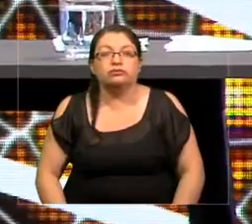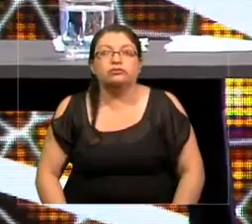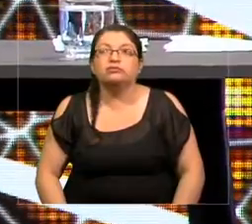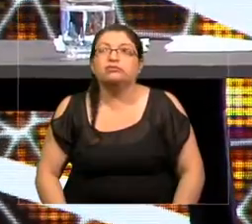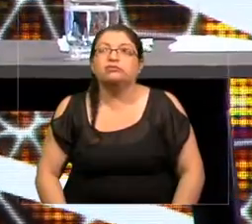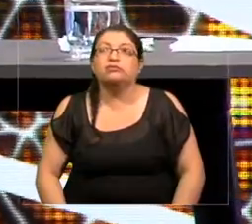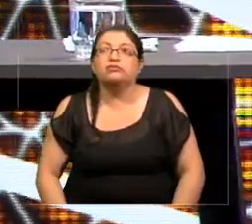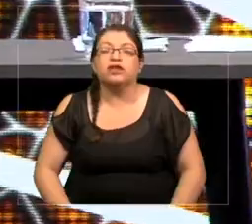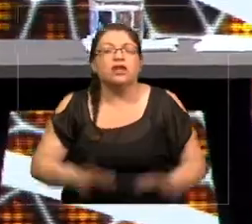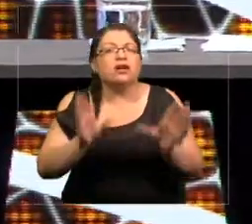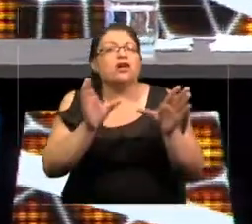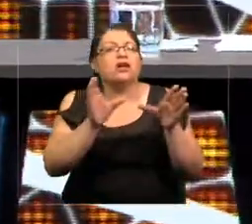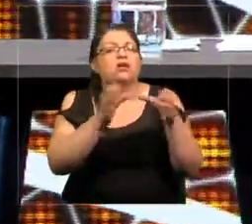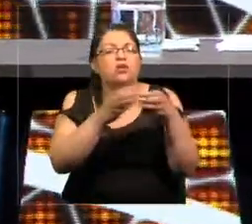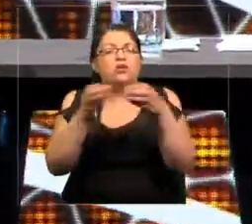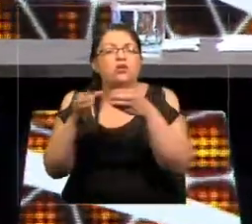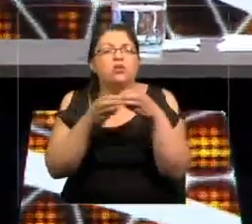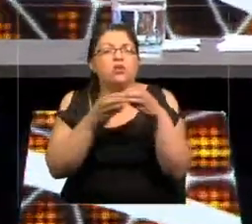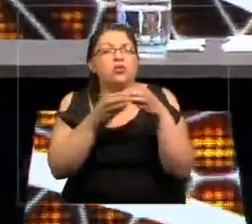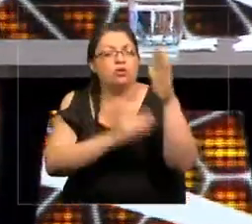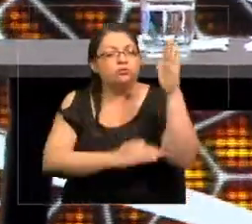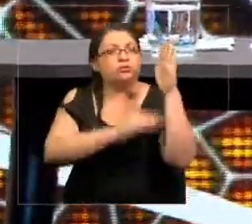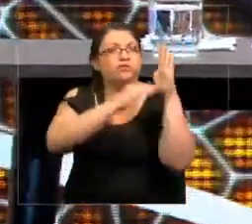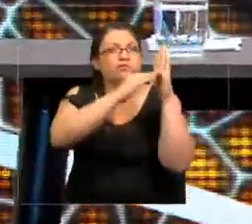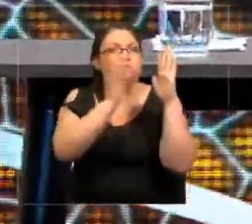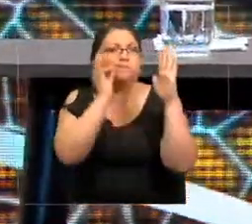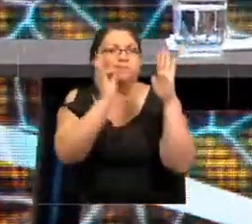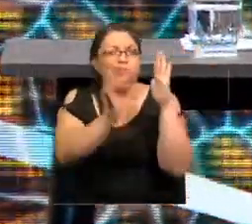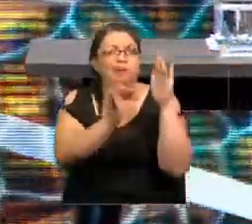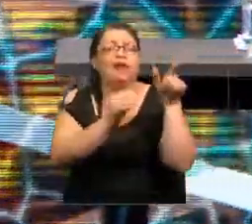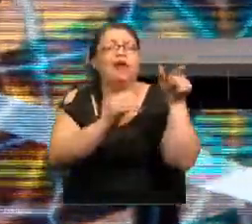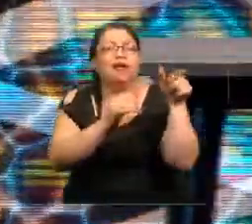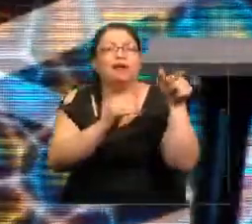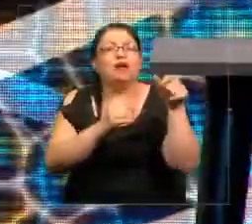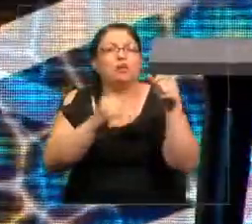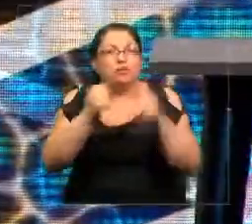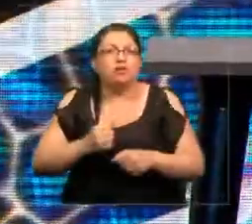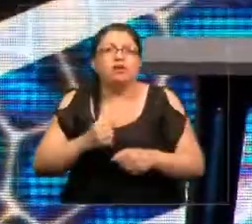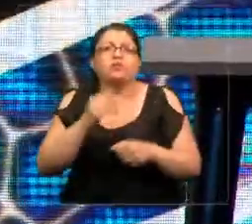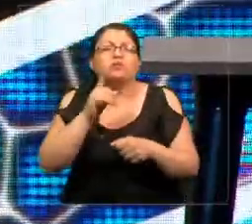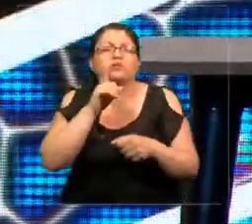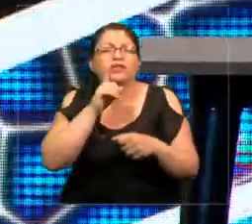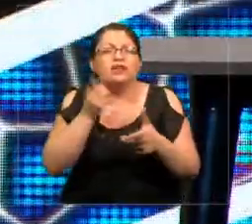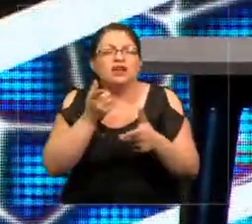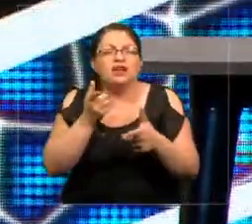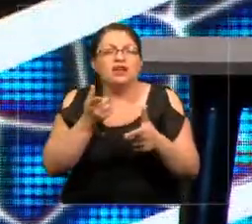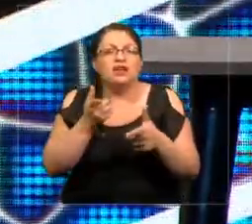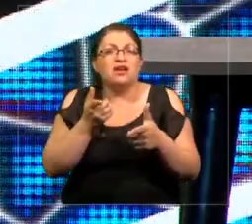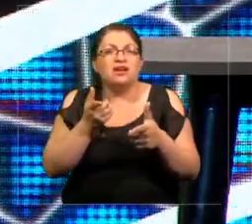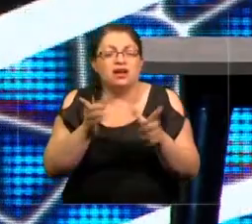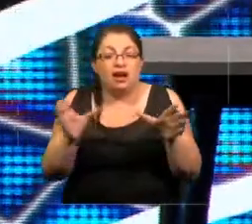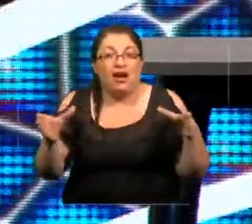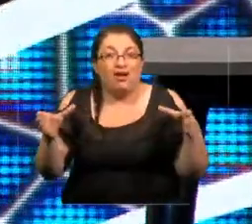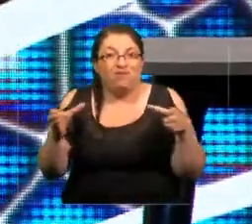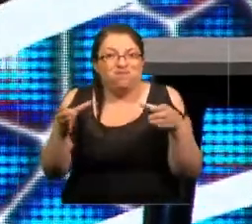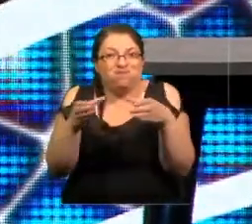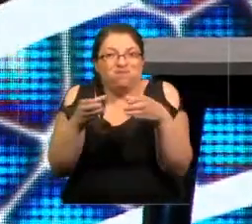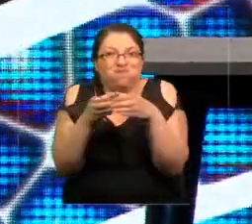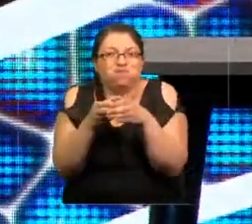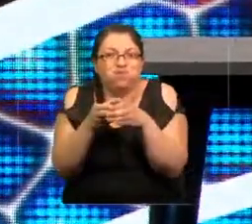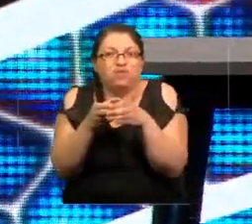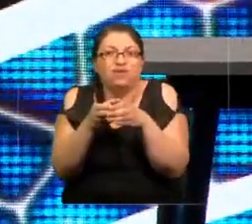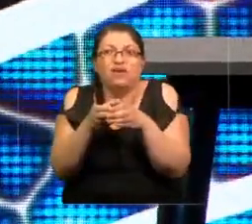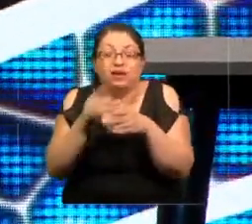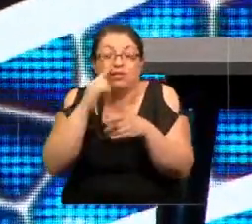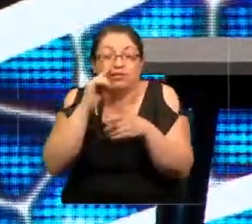niveles socioeconómicos un poco elevados podemos tener un tipo de densificación de redensificación que es